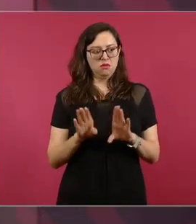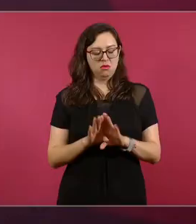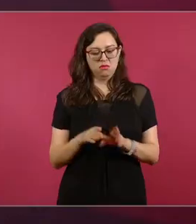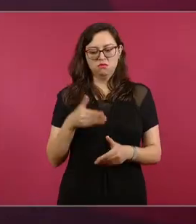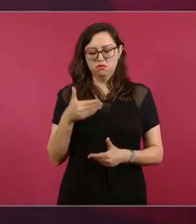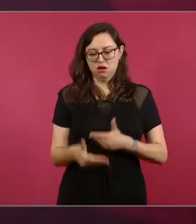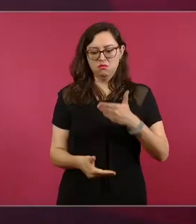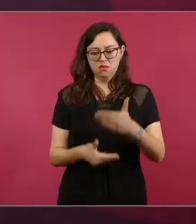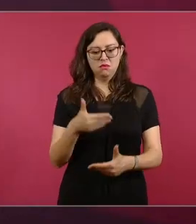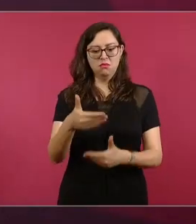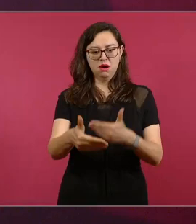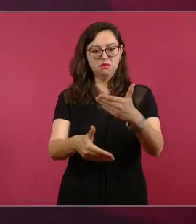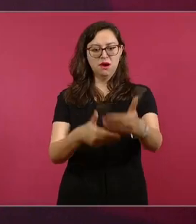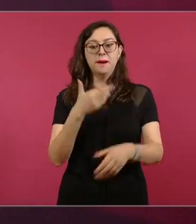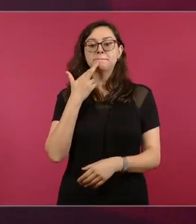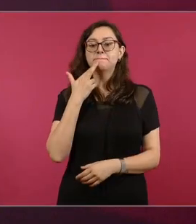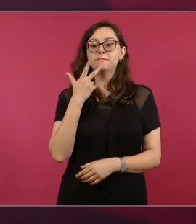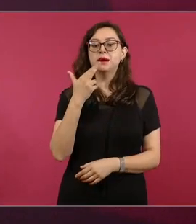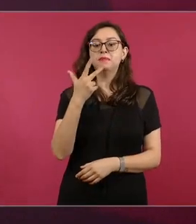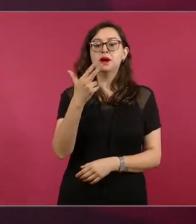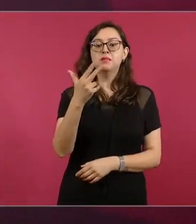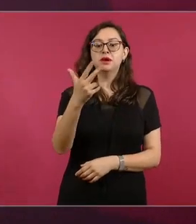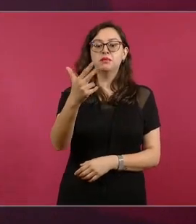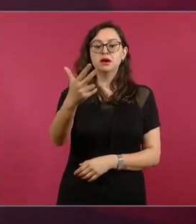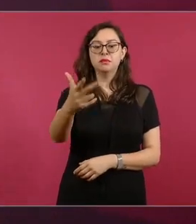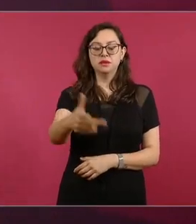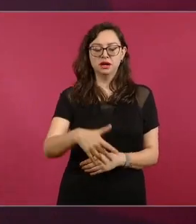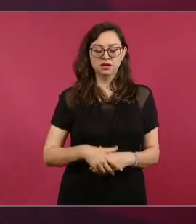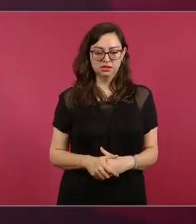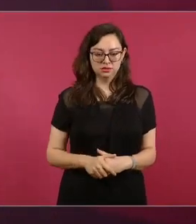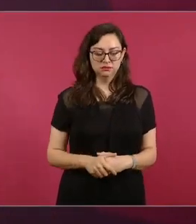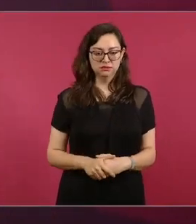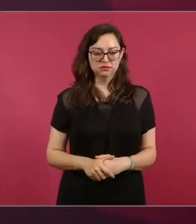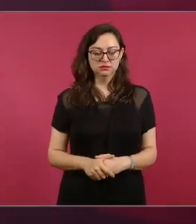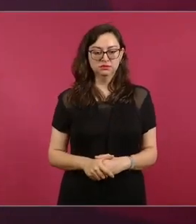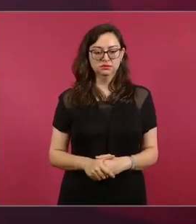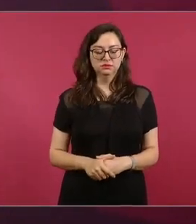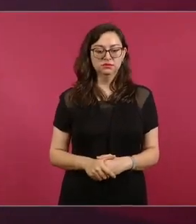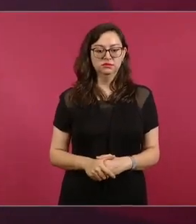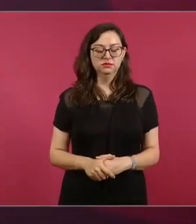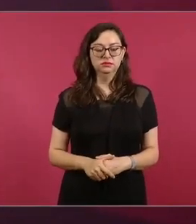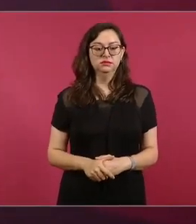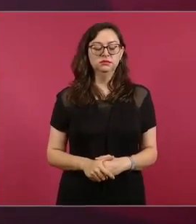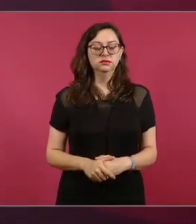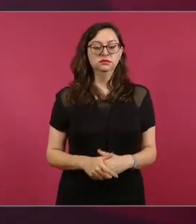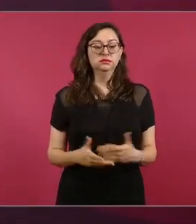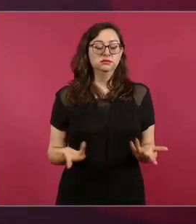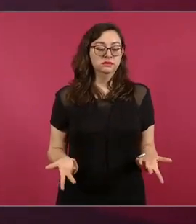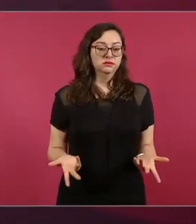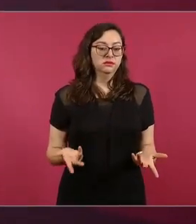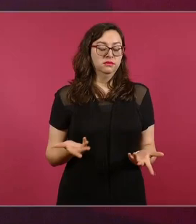porvenir. Antes, en el periodo neoliberal,